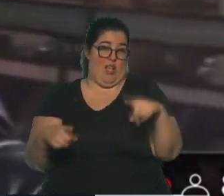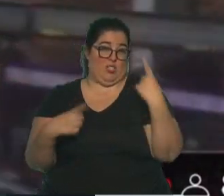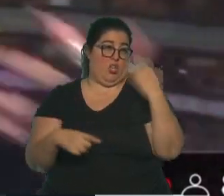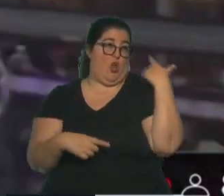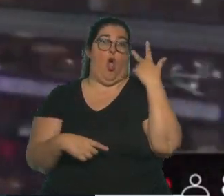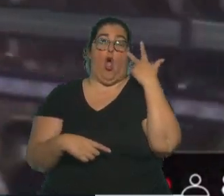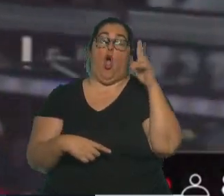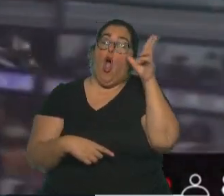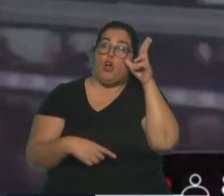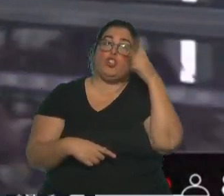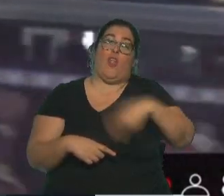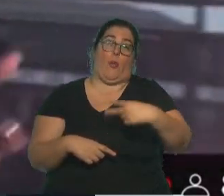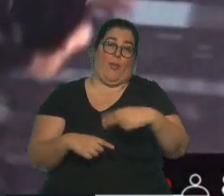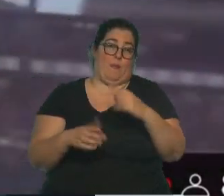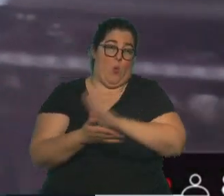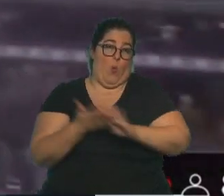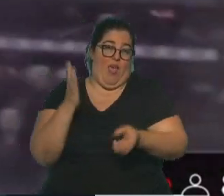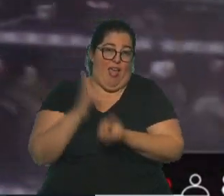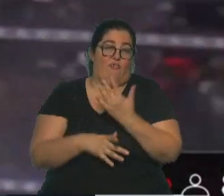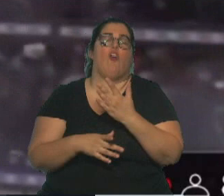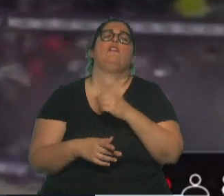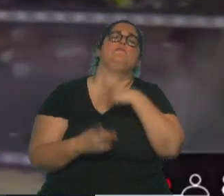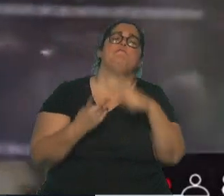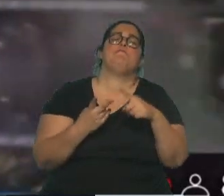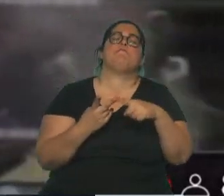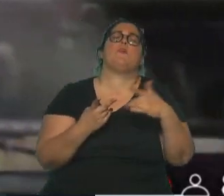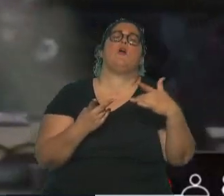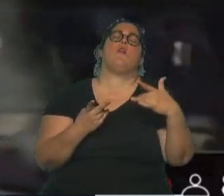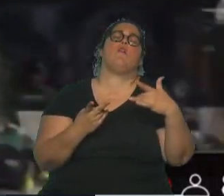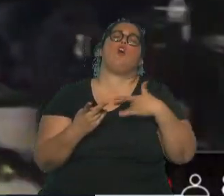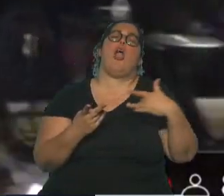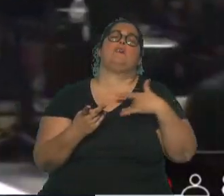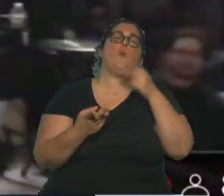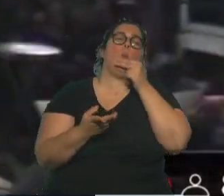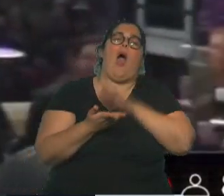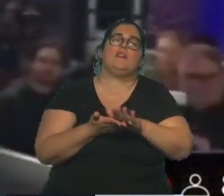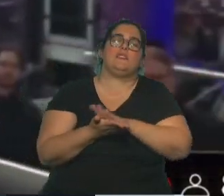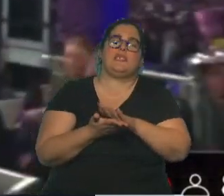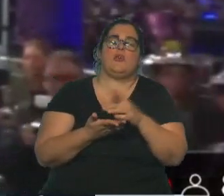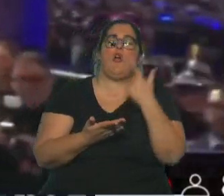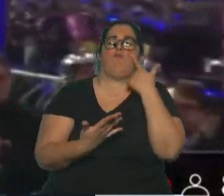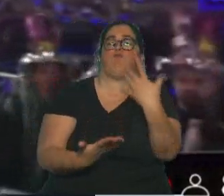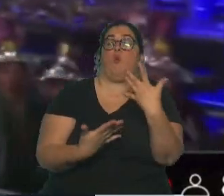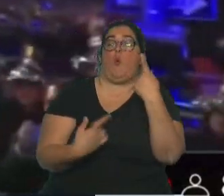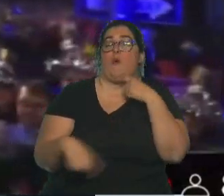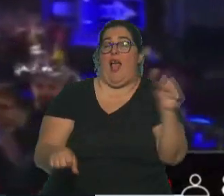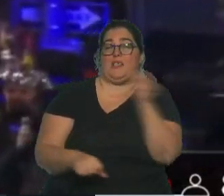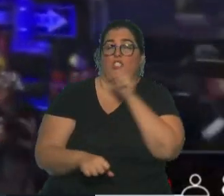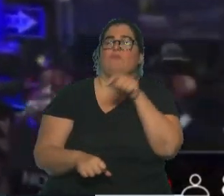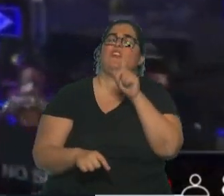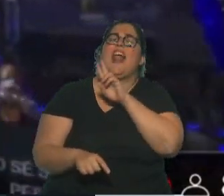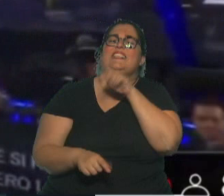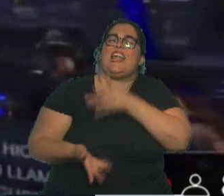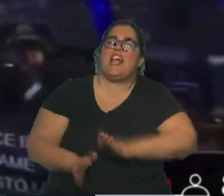de noviembre, y la segunda canción fue Corazón Vacío, uno de sus temas más populares. La chica de Quilmes, de